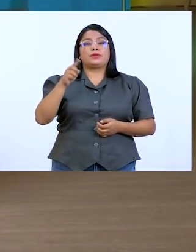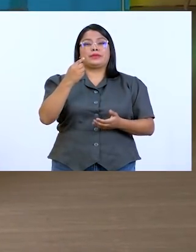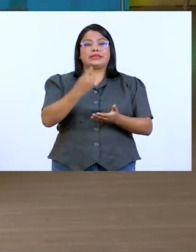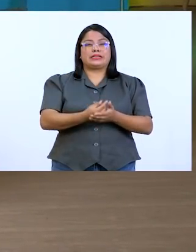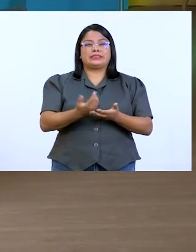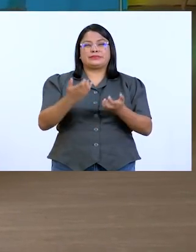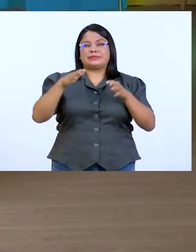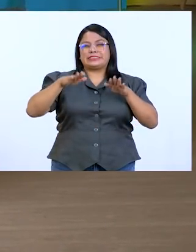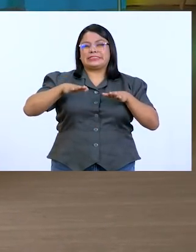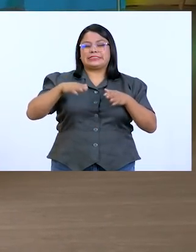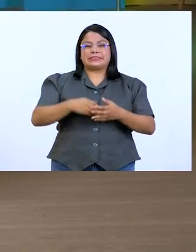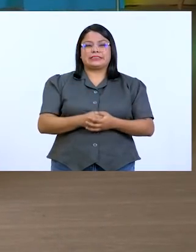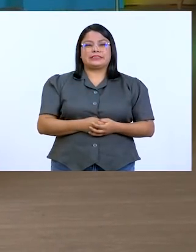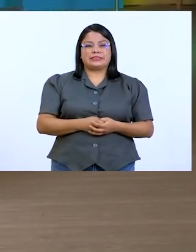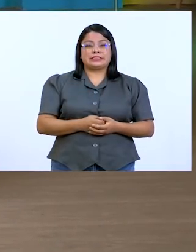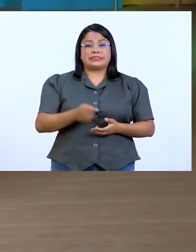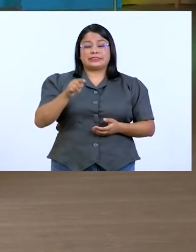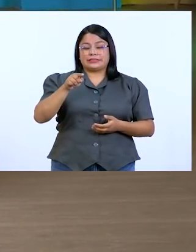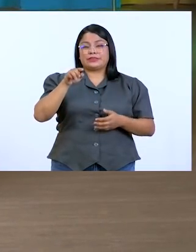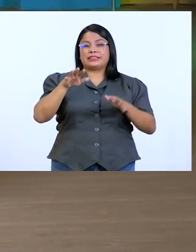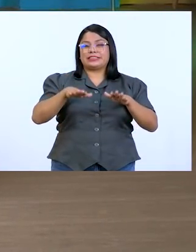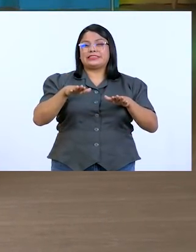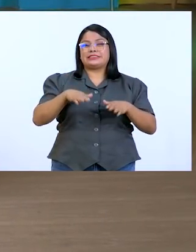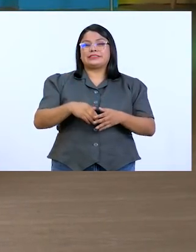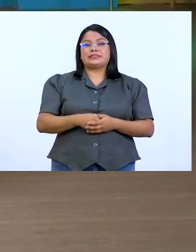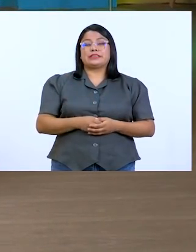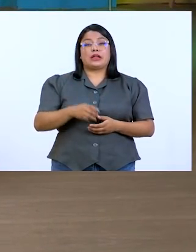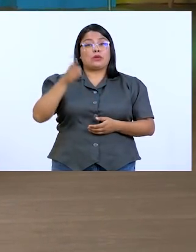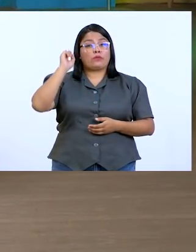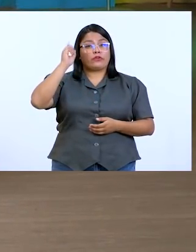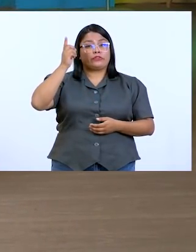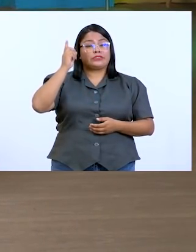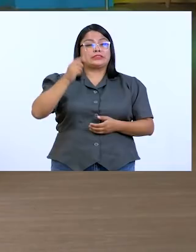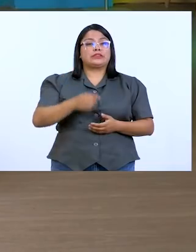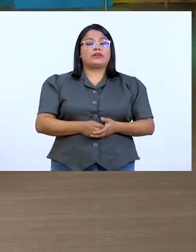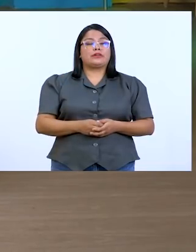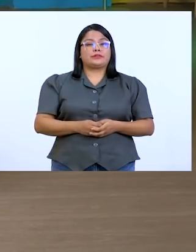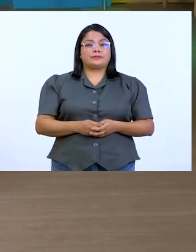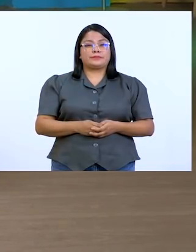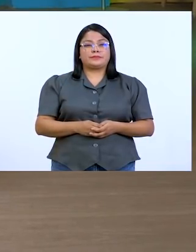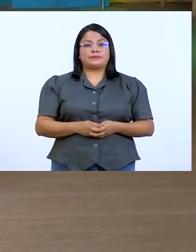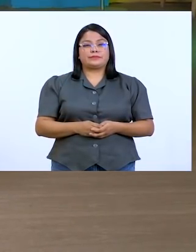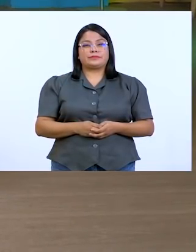grado. Muchas gracias, Francisca. Gracias a ti y a los maestros